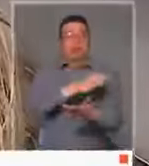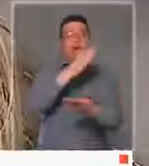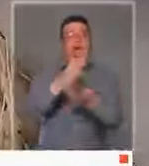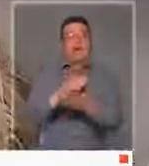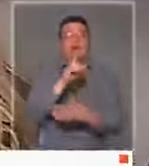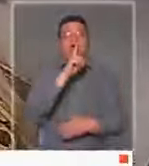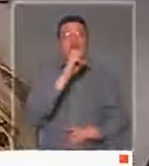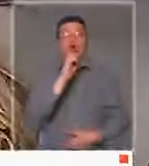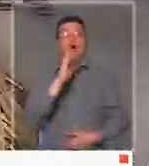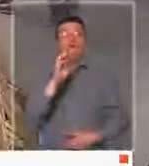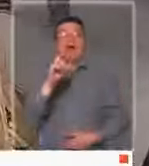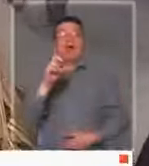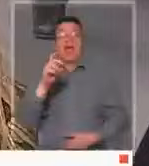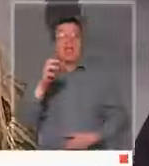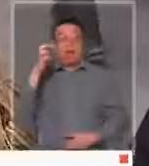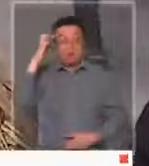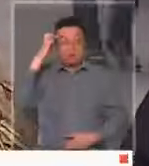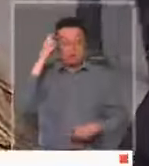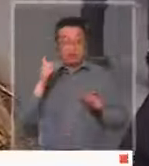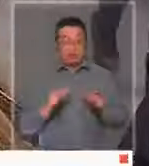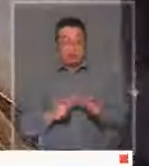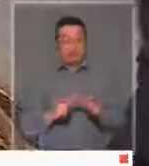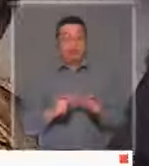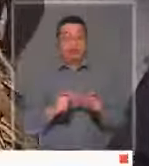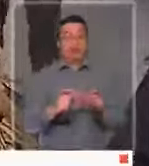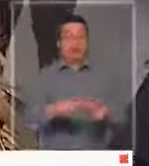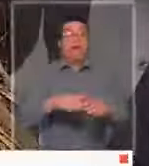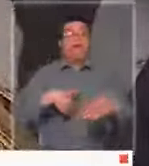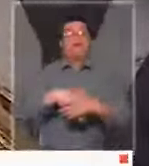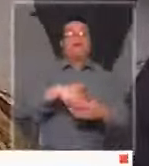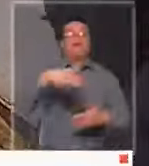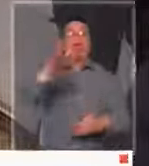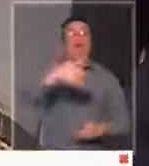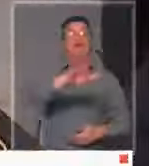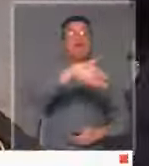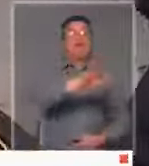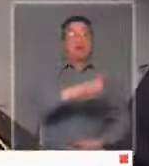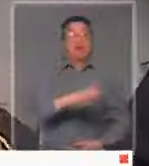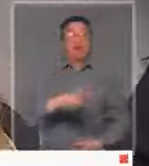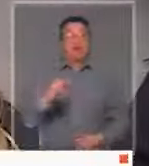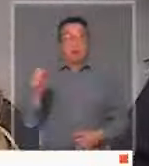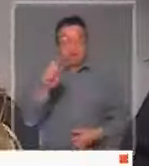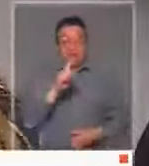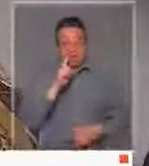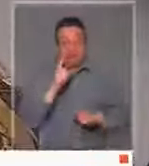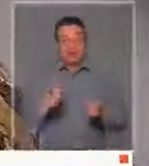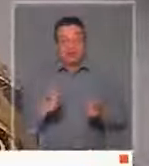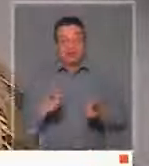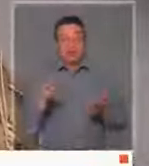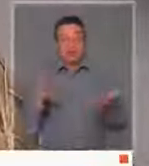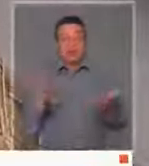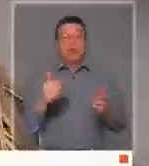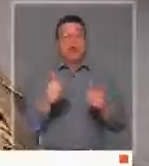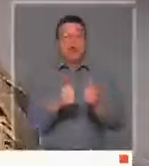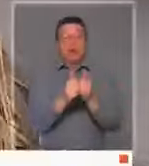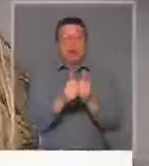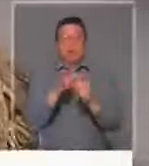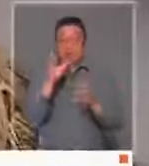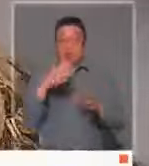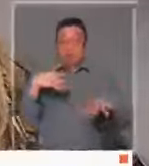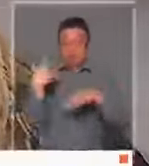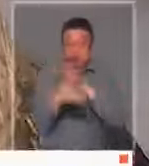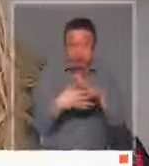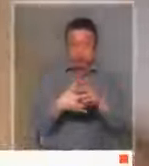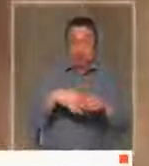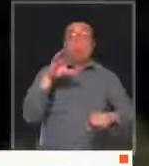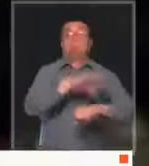Providencia, prácticamente la escoltaba para que se fuera. Así funcionaba. Y si la compañera se ponía violenta, se